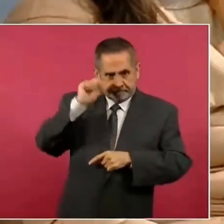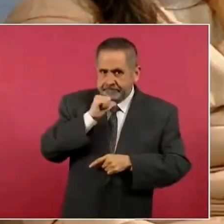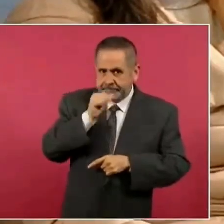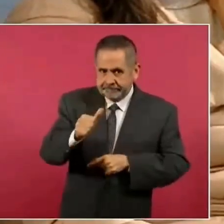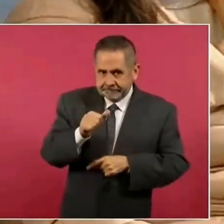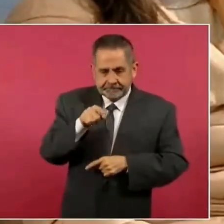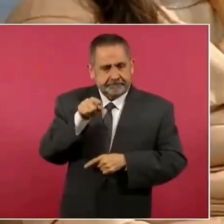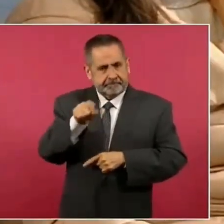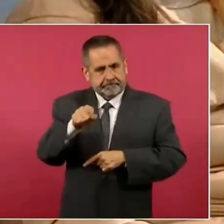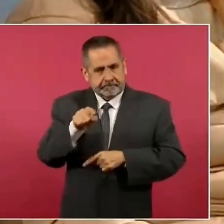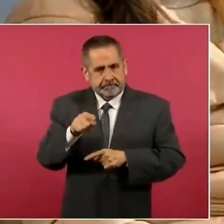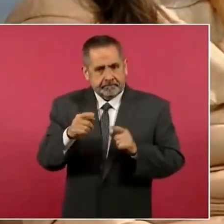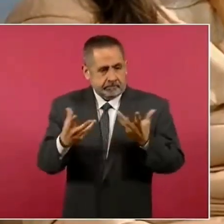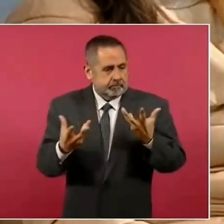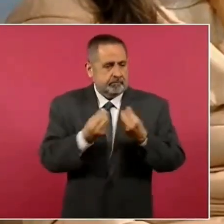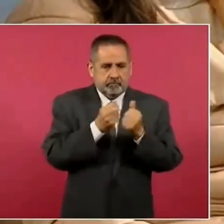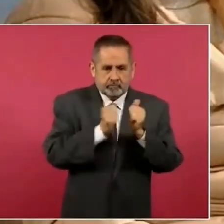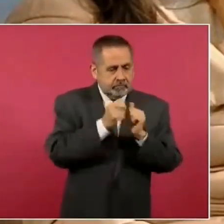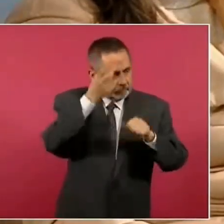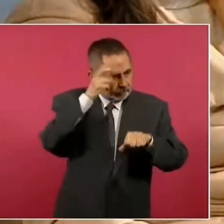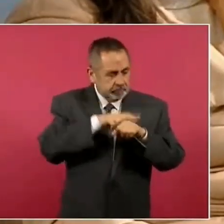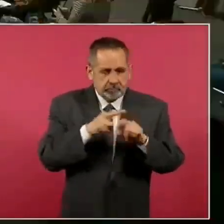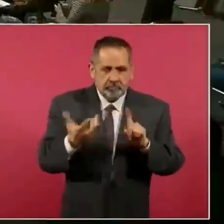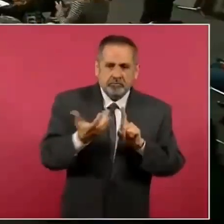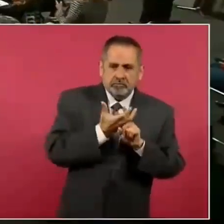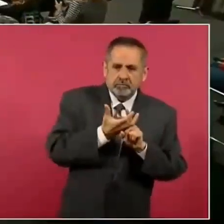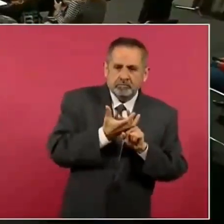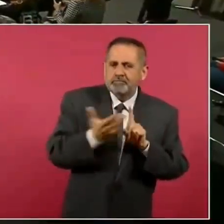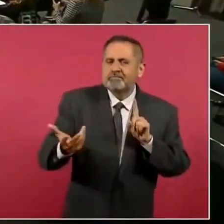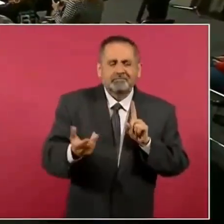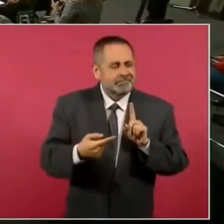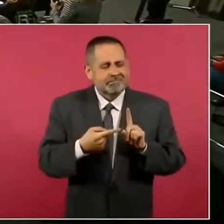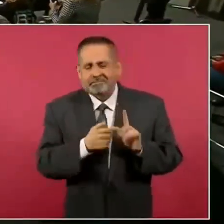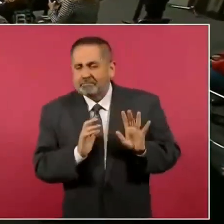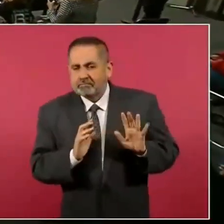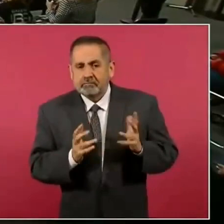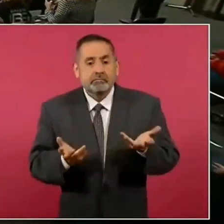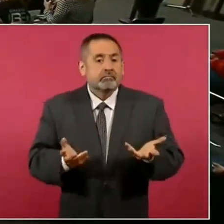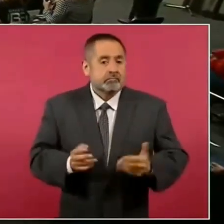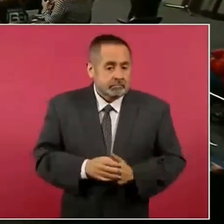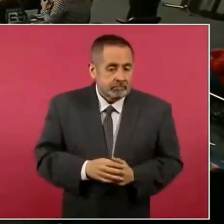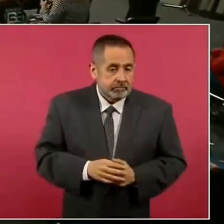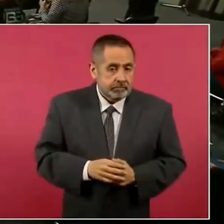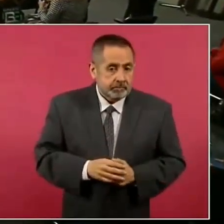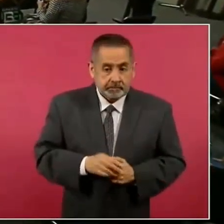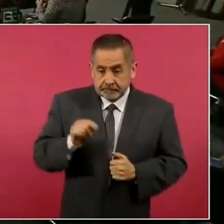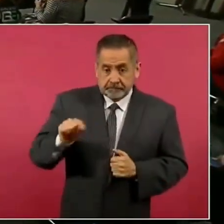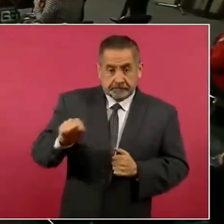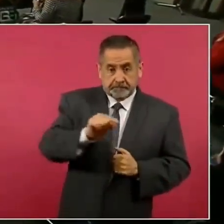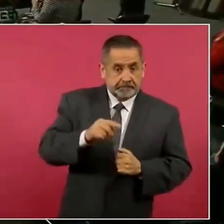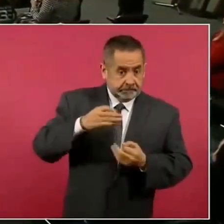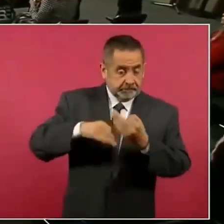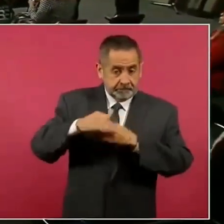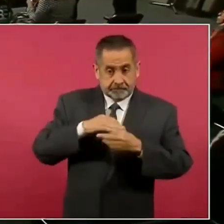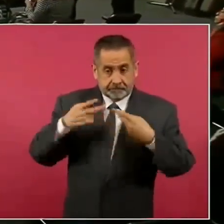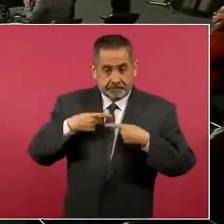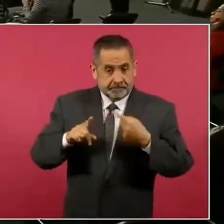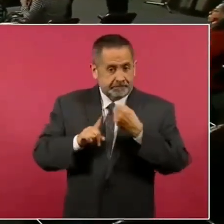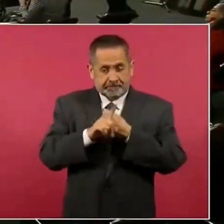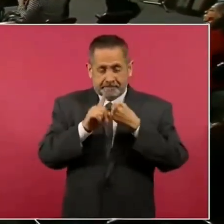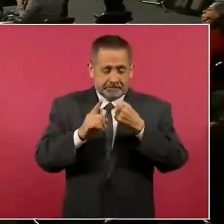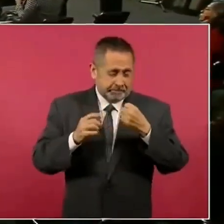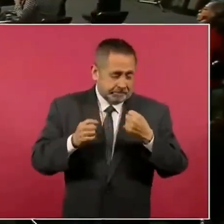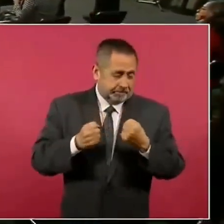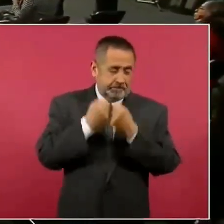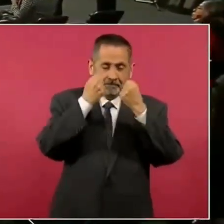asegura al presidente López Obrador que le tienen mucho miedo a San Juana, que ha habido quienes hasta se tuvieron que ir del país, y el presidente le plantea, bueno,